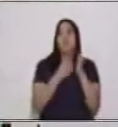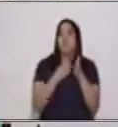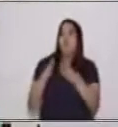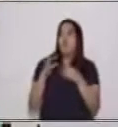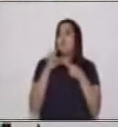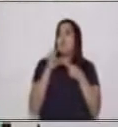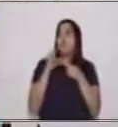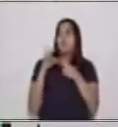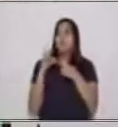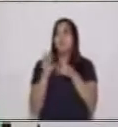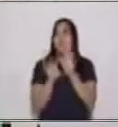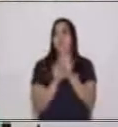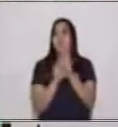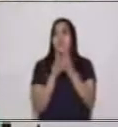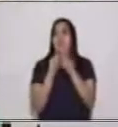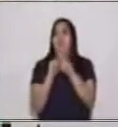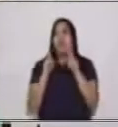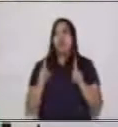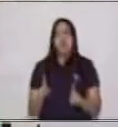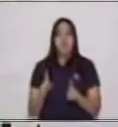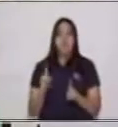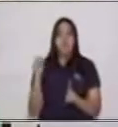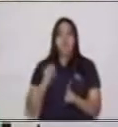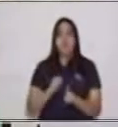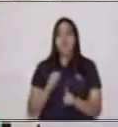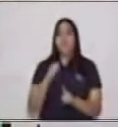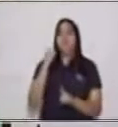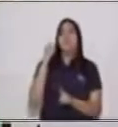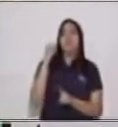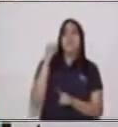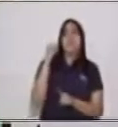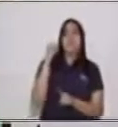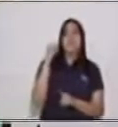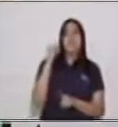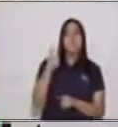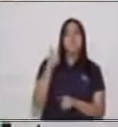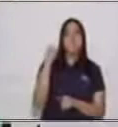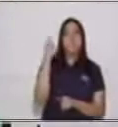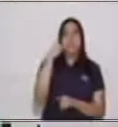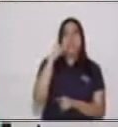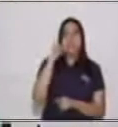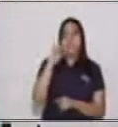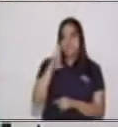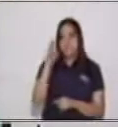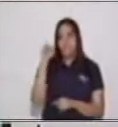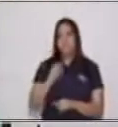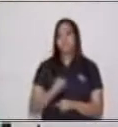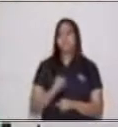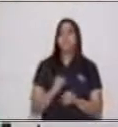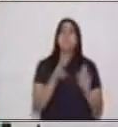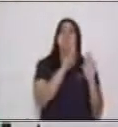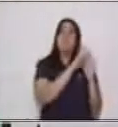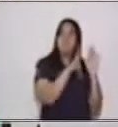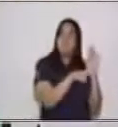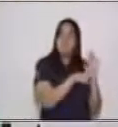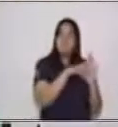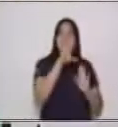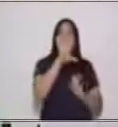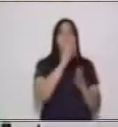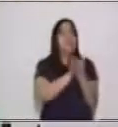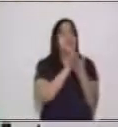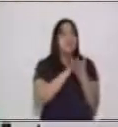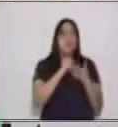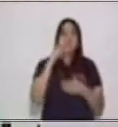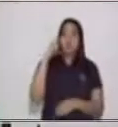de buscar qué palabras van en esta regla para que tú puedas distinguirlas. Regla número 5. Se escriben